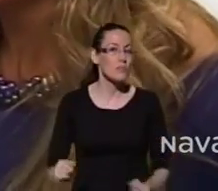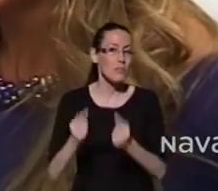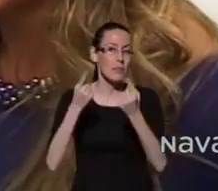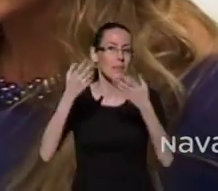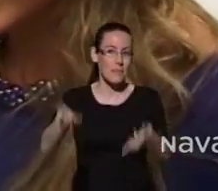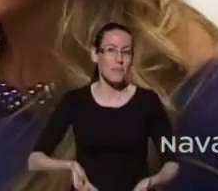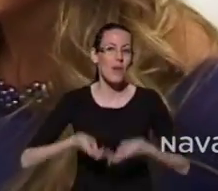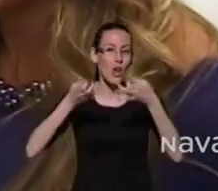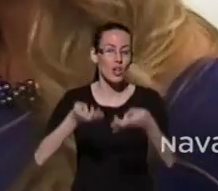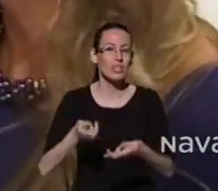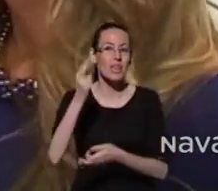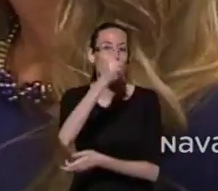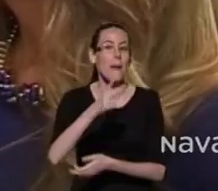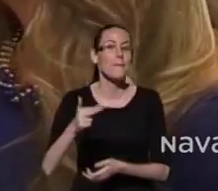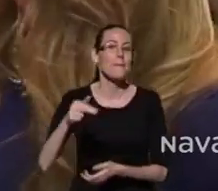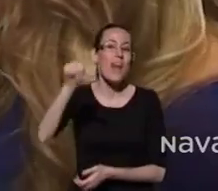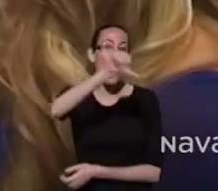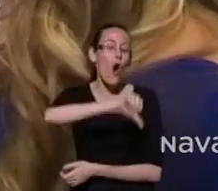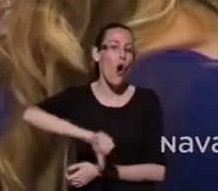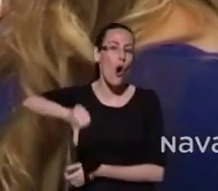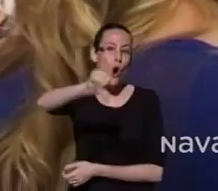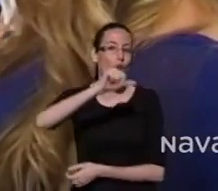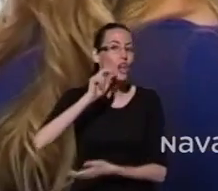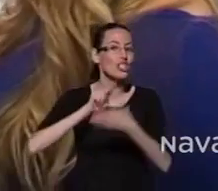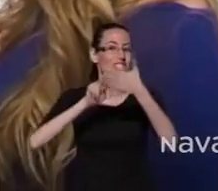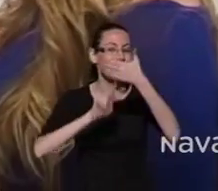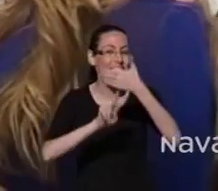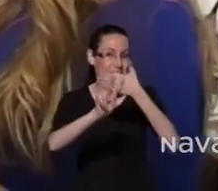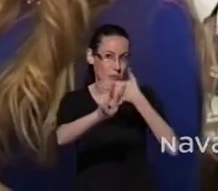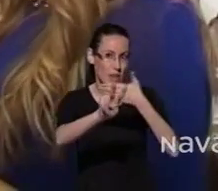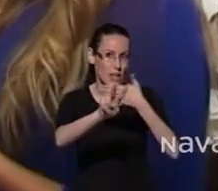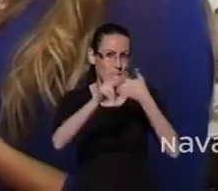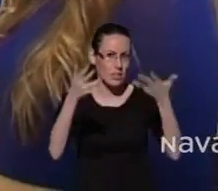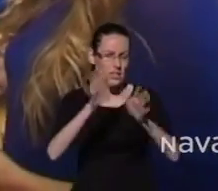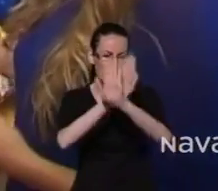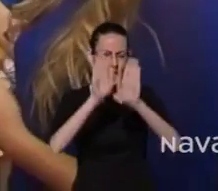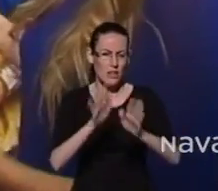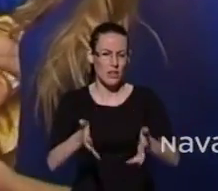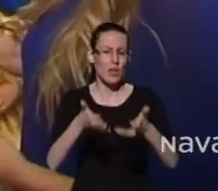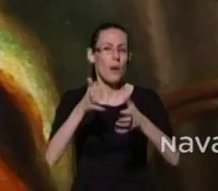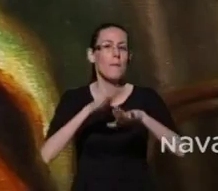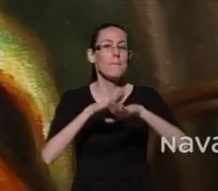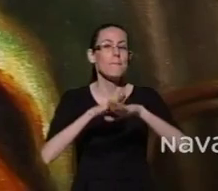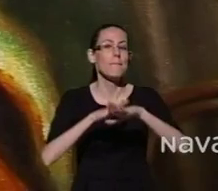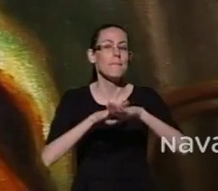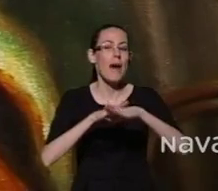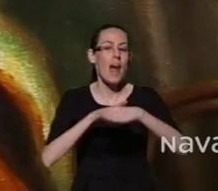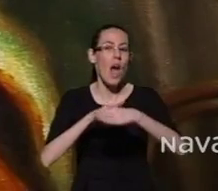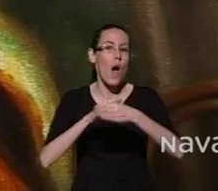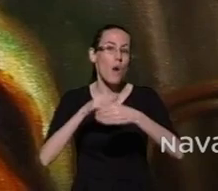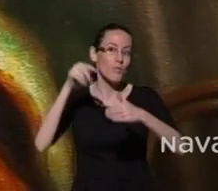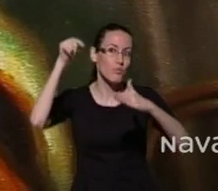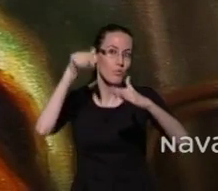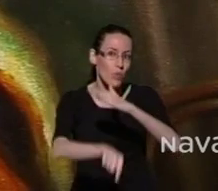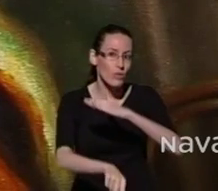óleos transparentes o semitransparentes y el proceso para conseguir el efecto de luz, profundidad y demás se hará